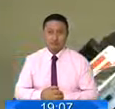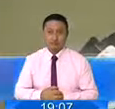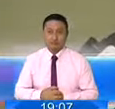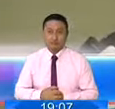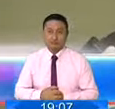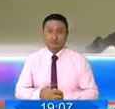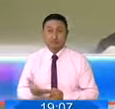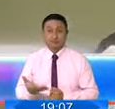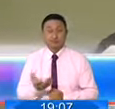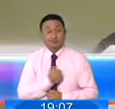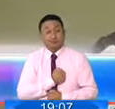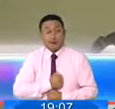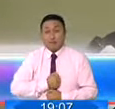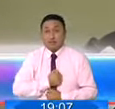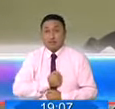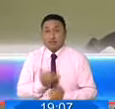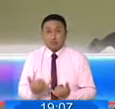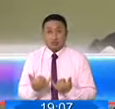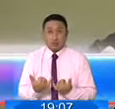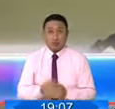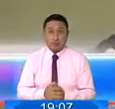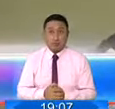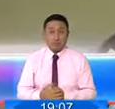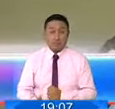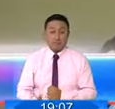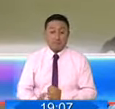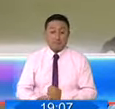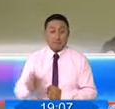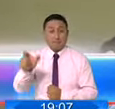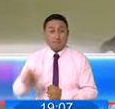mucho que quienes justamente fueron